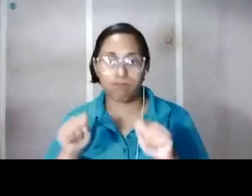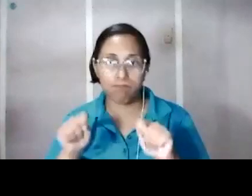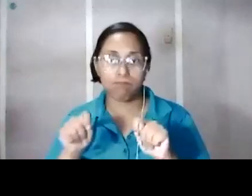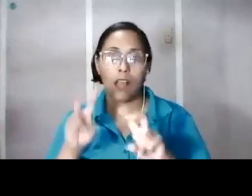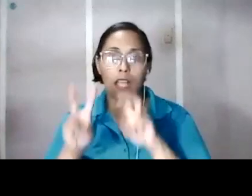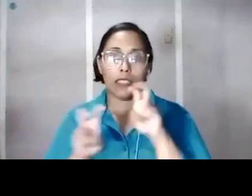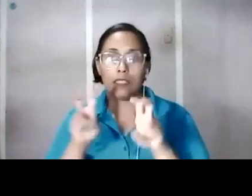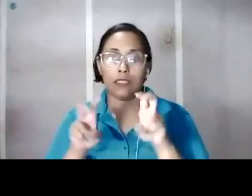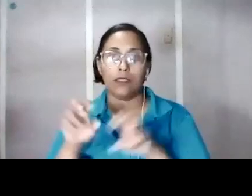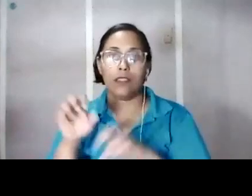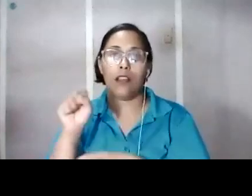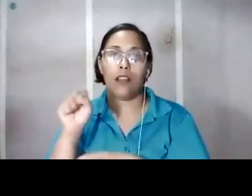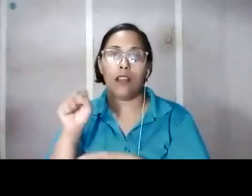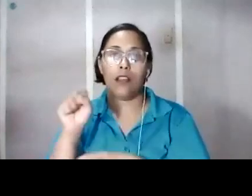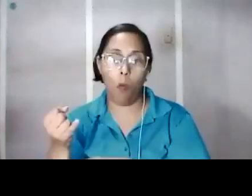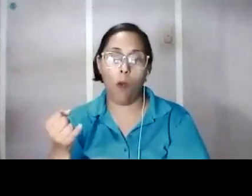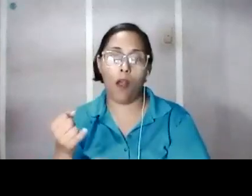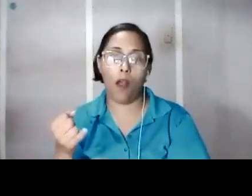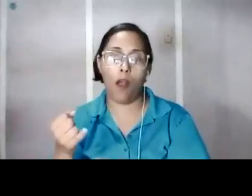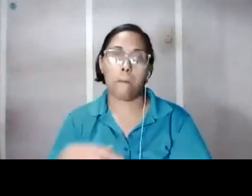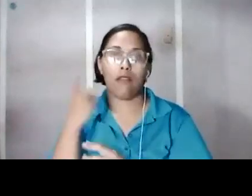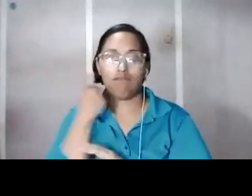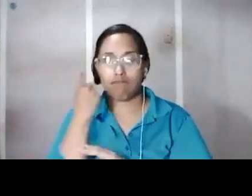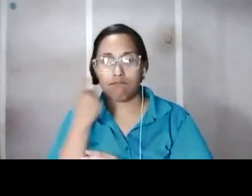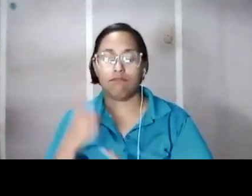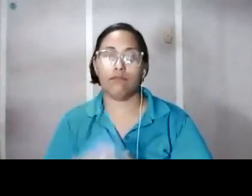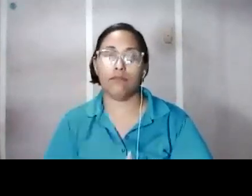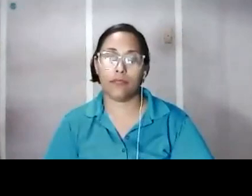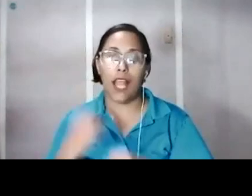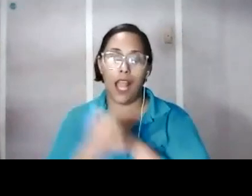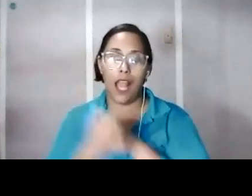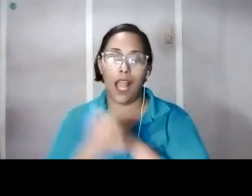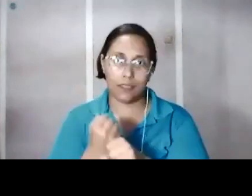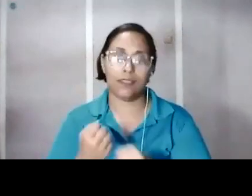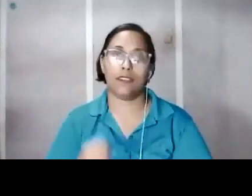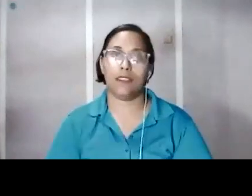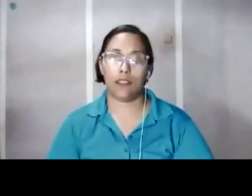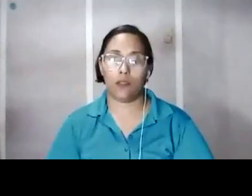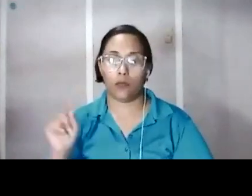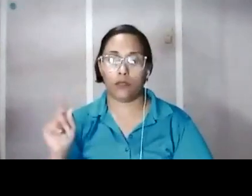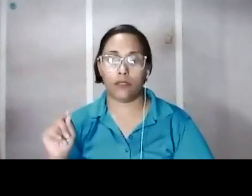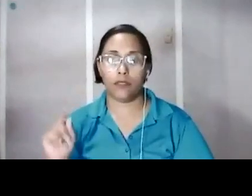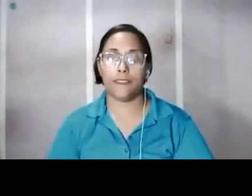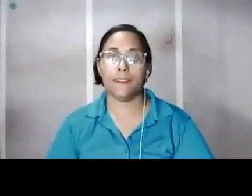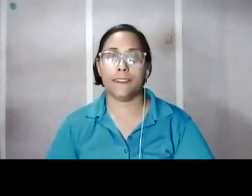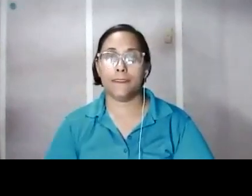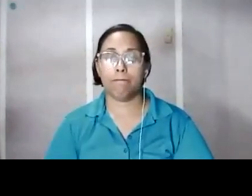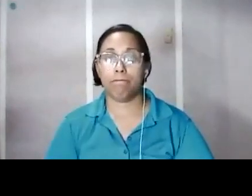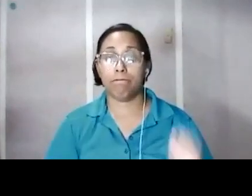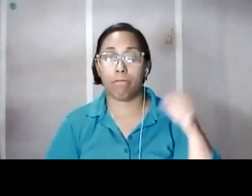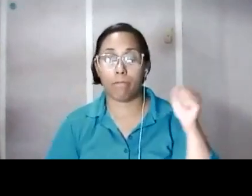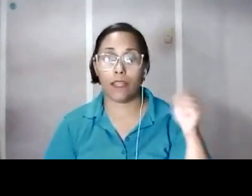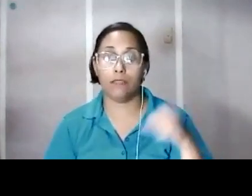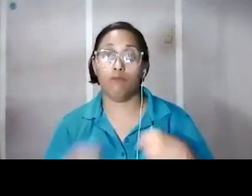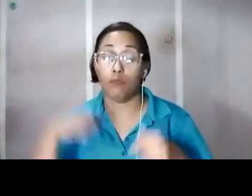de San Juan ya para unas décadas más recientes, ¿no? Del siglo XX. Sí, y yo me